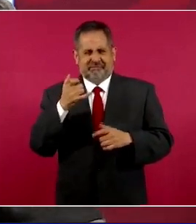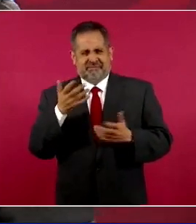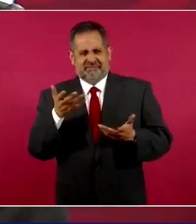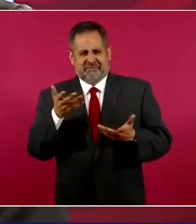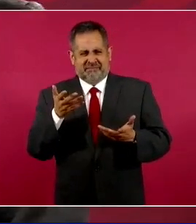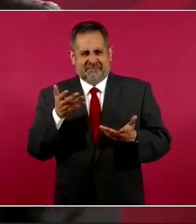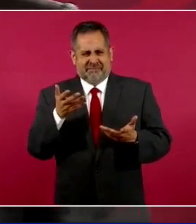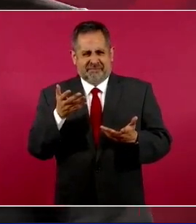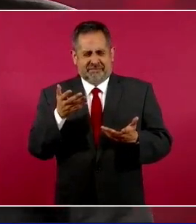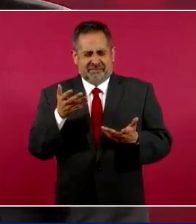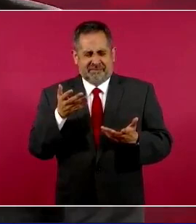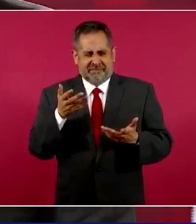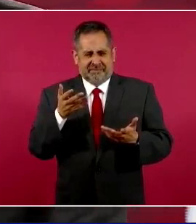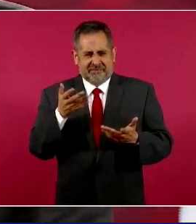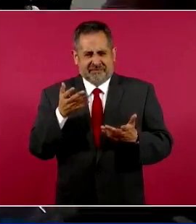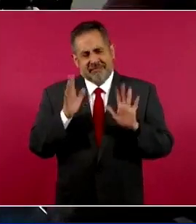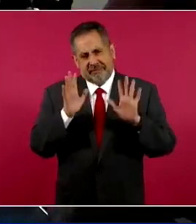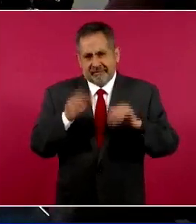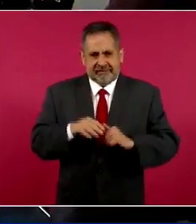no voy a decir